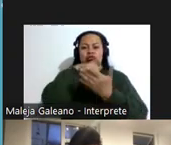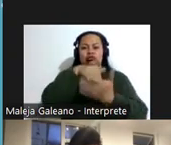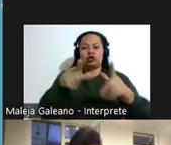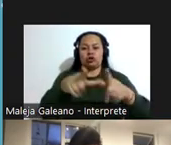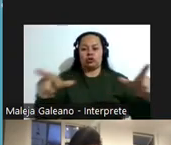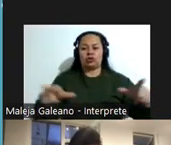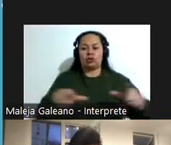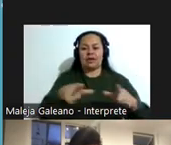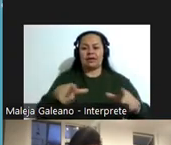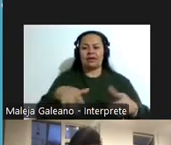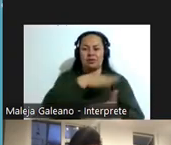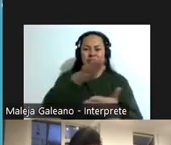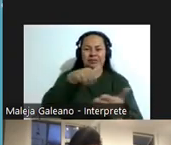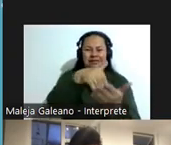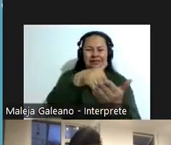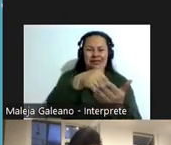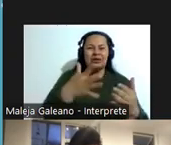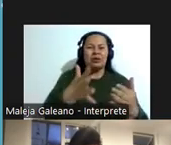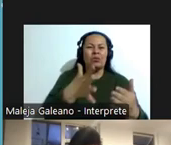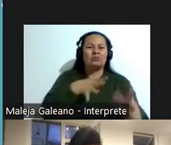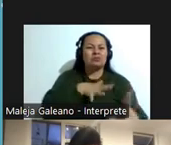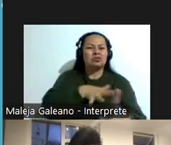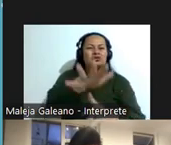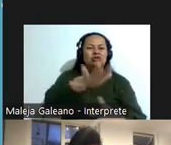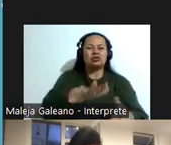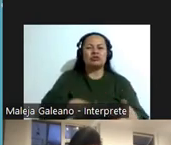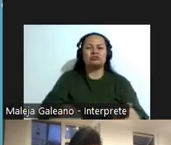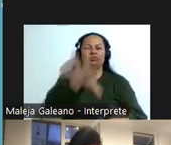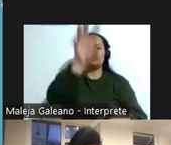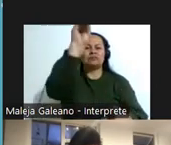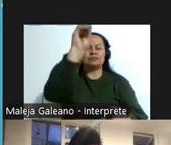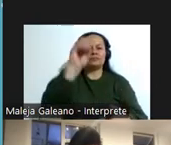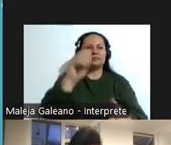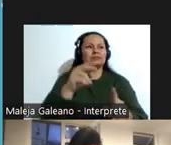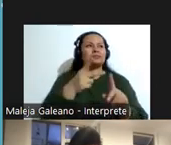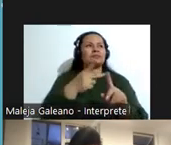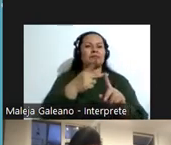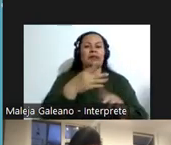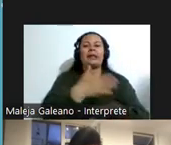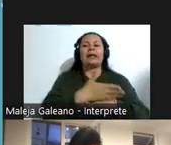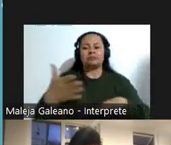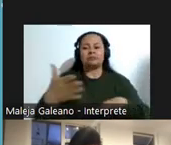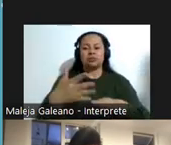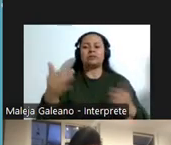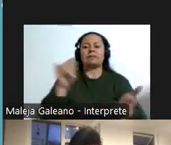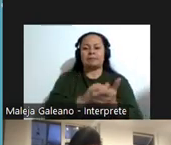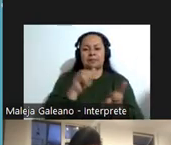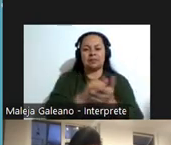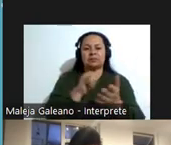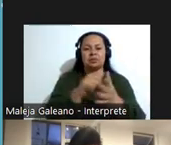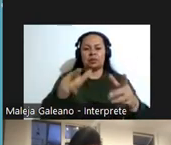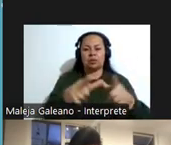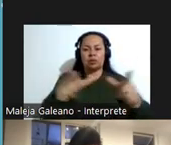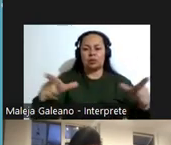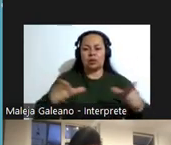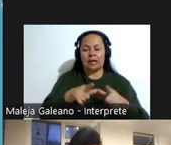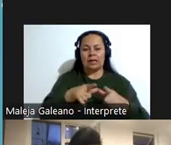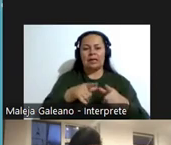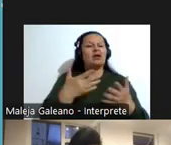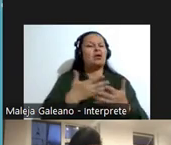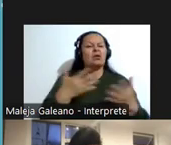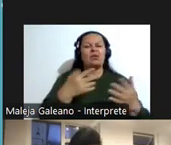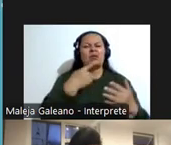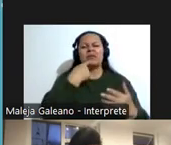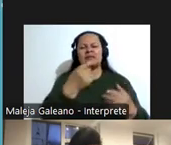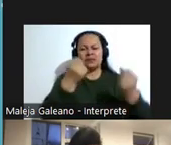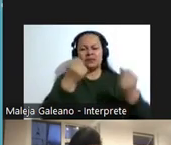situado quiero mencionarles qué implican para mí las cartografías. Luego, desde ese mismo lugar situado, quiero que hablemos sobre qué entiendo